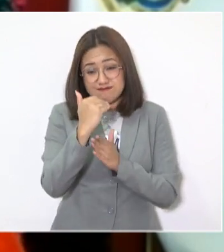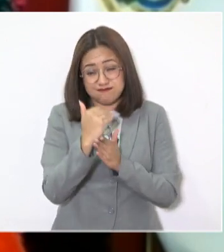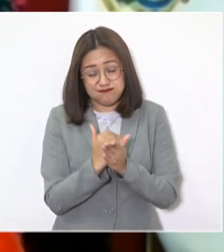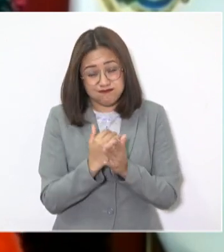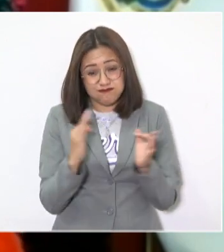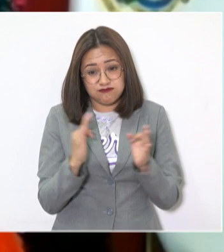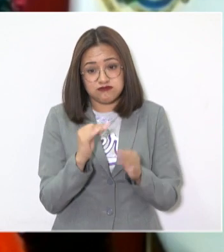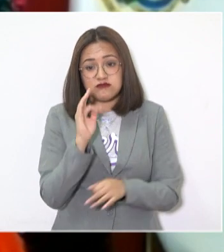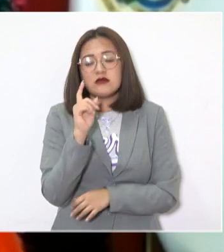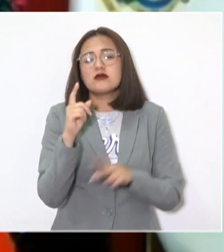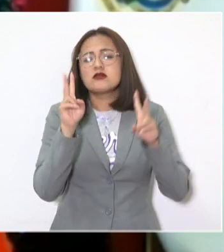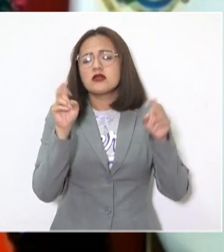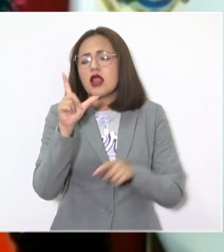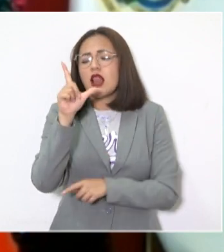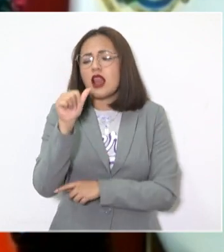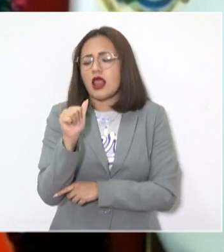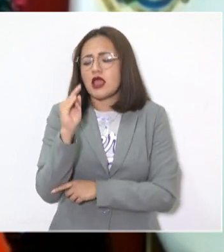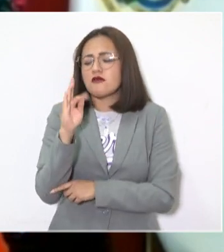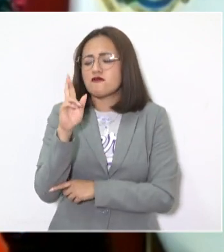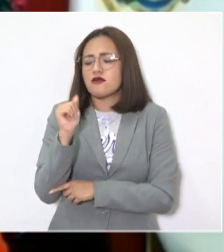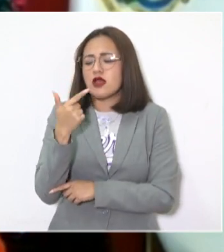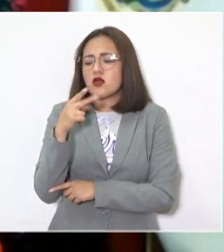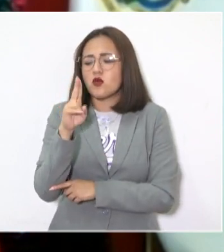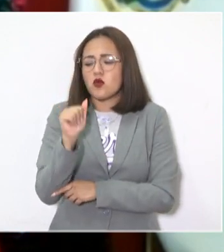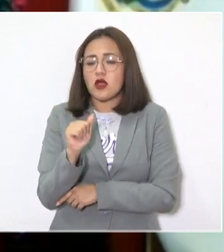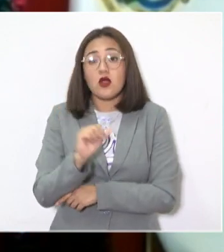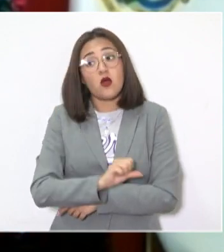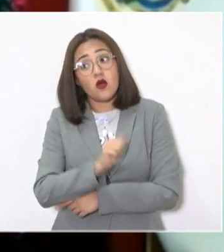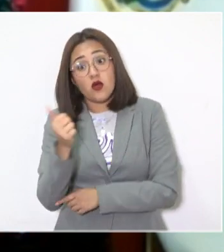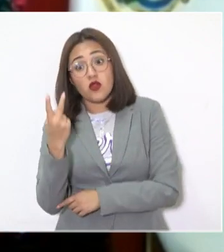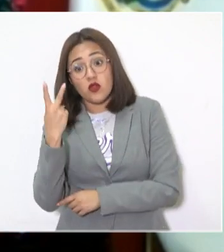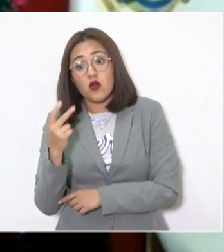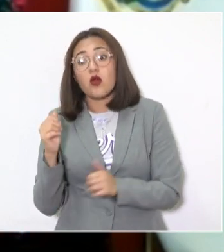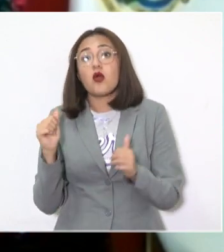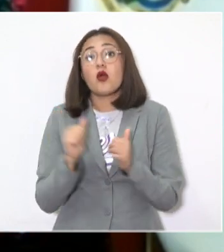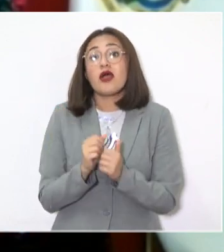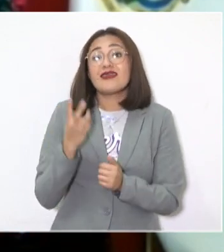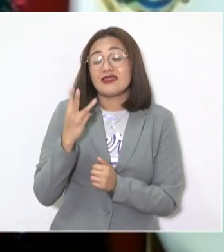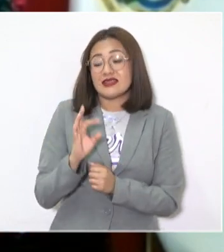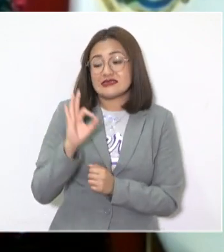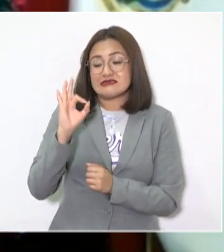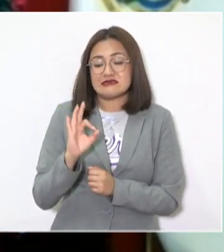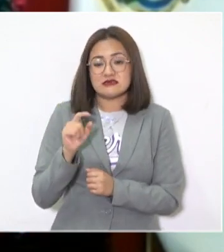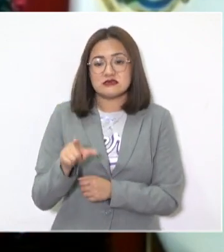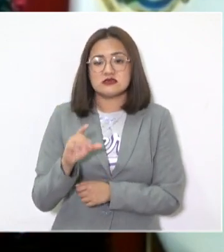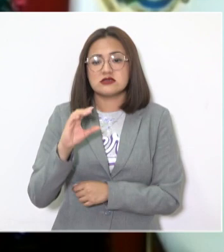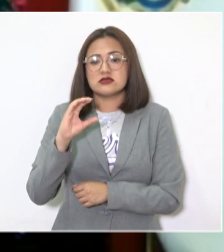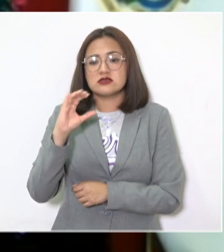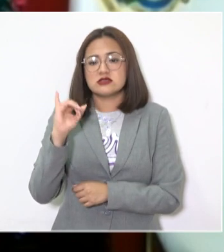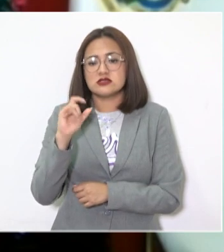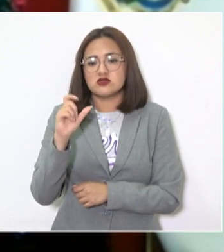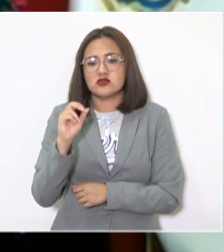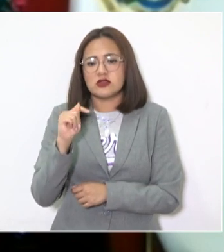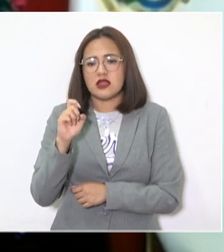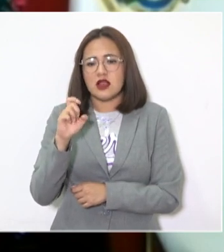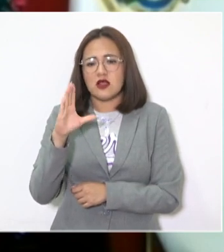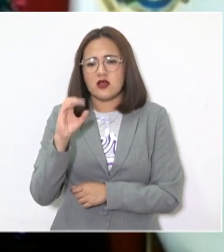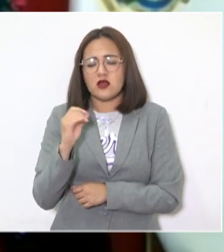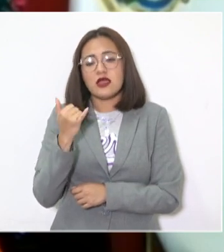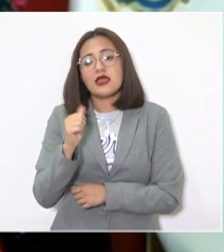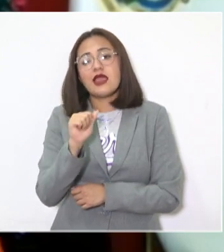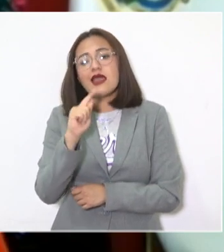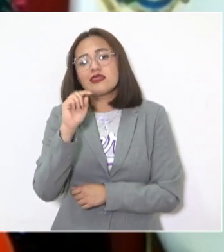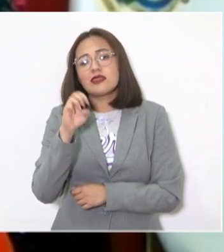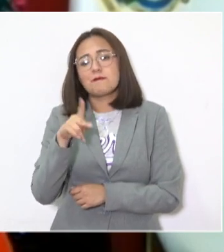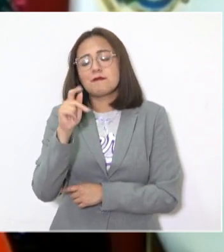La Fragua, y hubo dos con 3 grados, que amanecieron con 3 grados centígrados, Xutetelco y Atempan. Estamos también